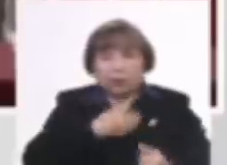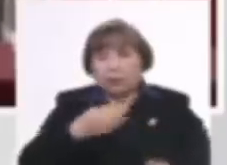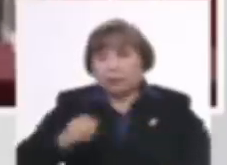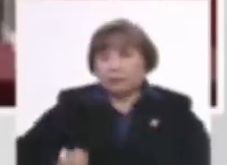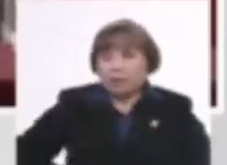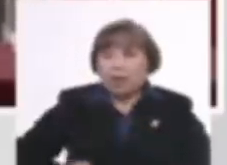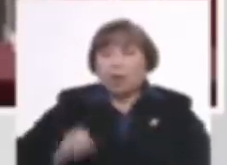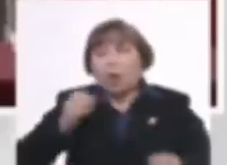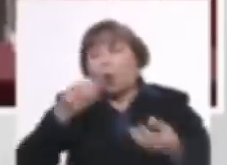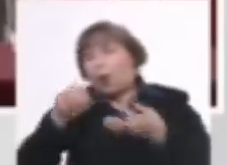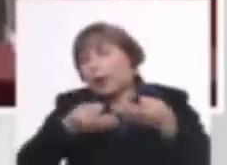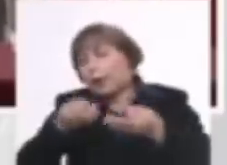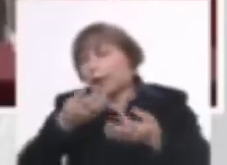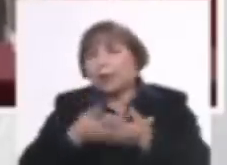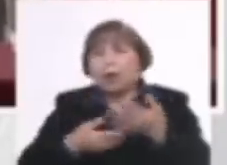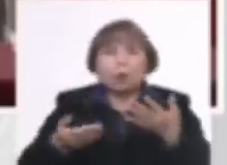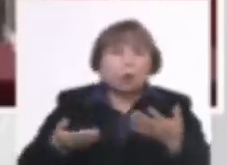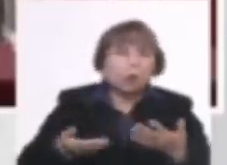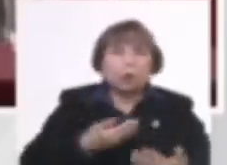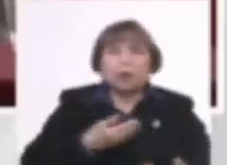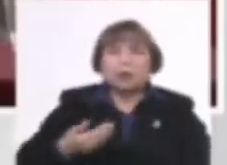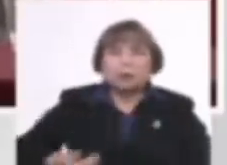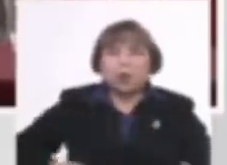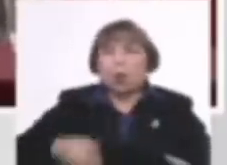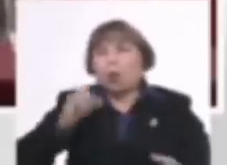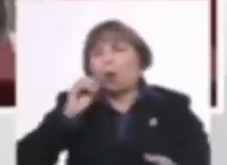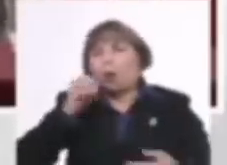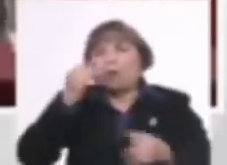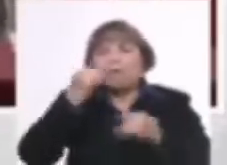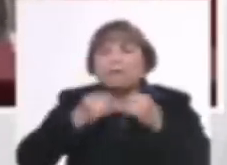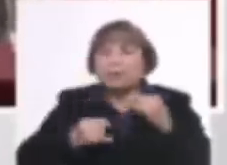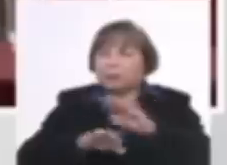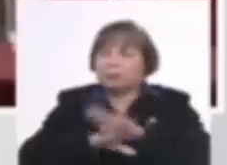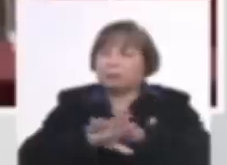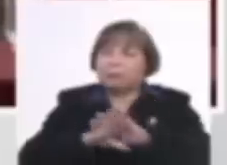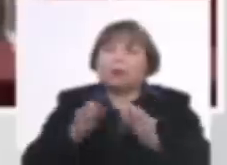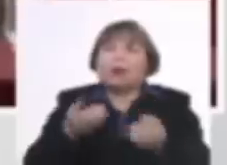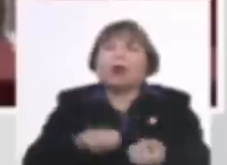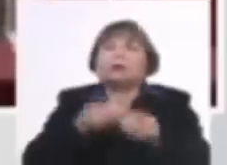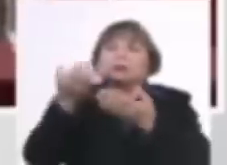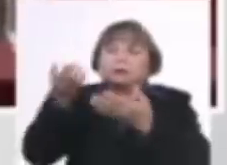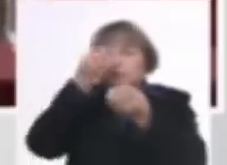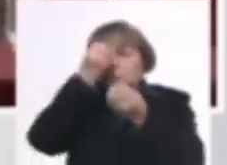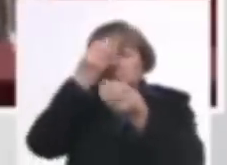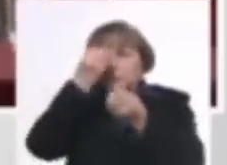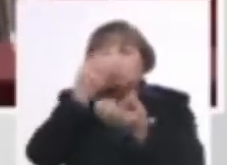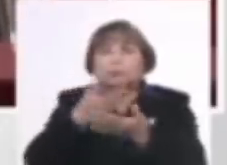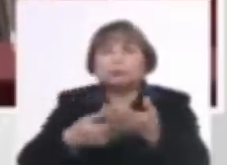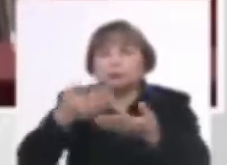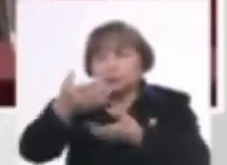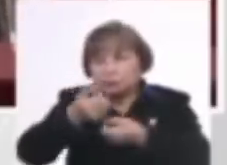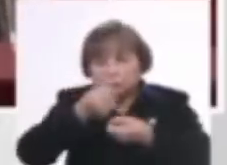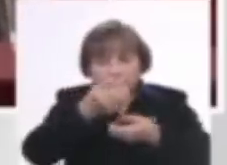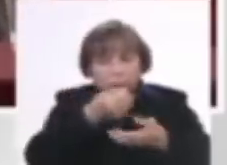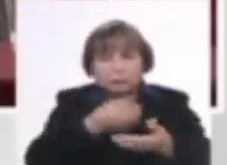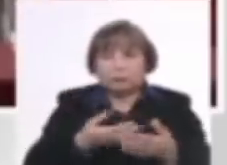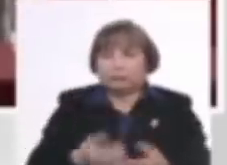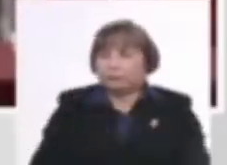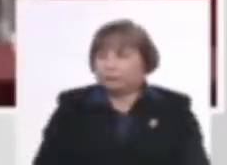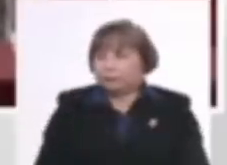Estado? ¿Genera algún tipo de servicio al Estado? ¿O finalmente a dónde es que se lleva la información que usted recogía?